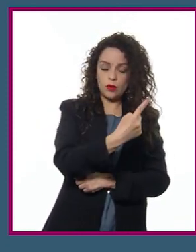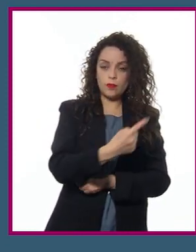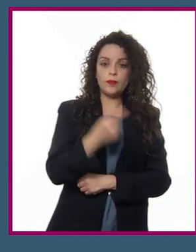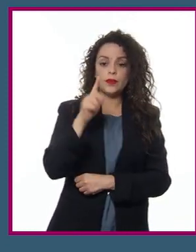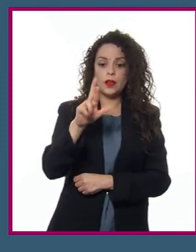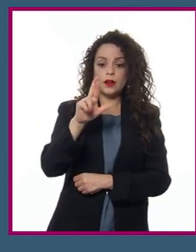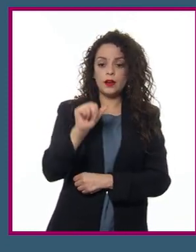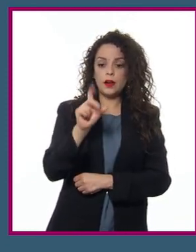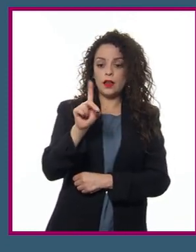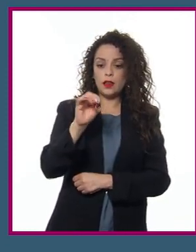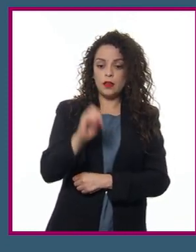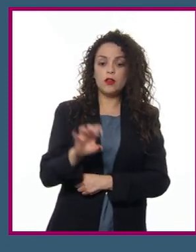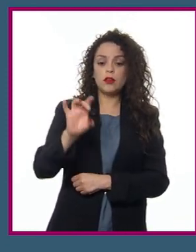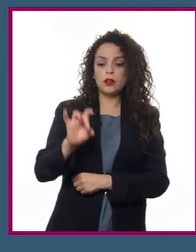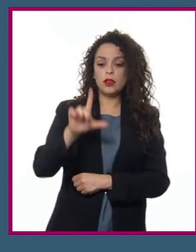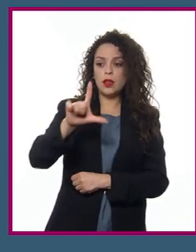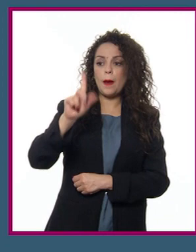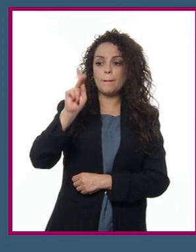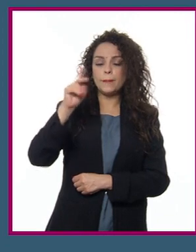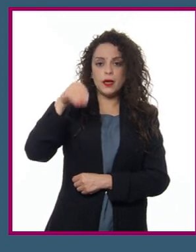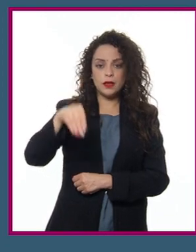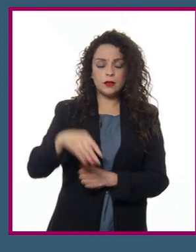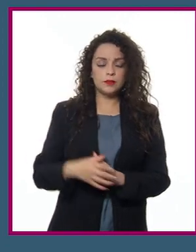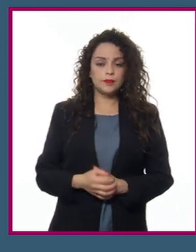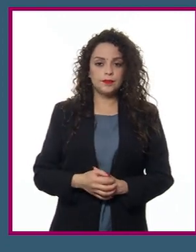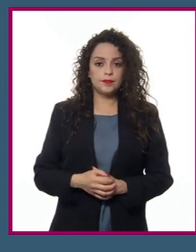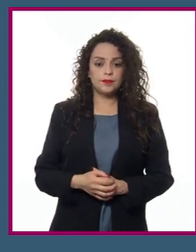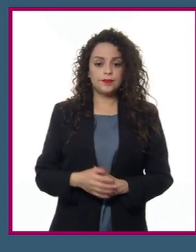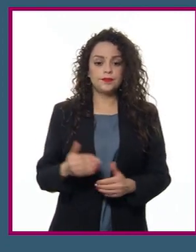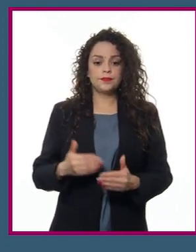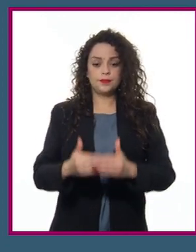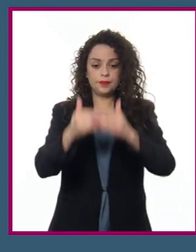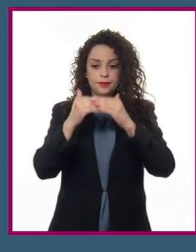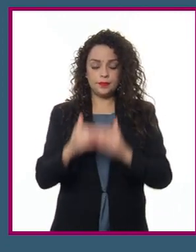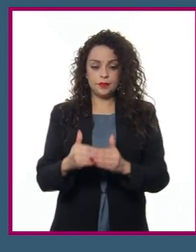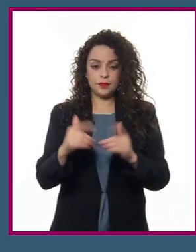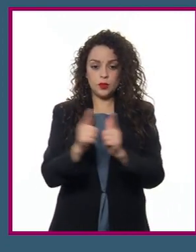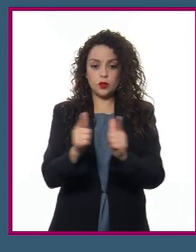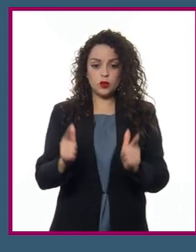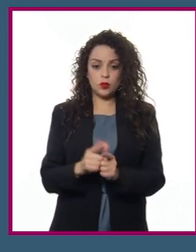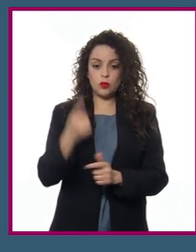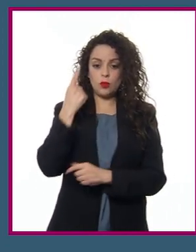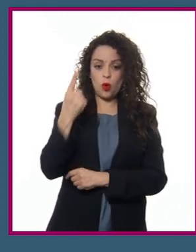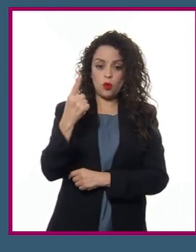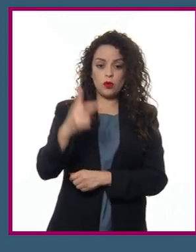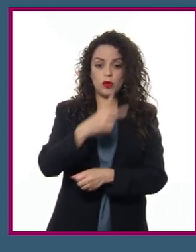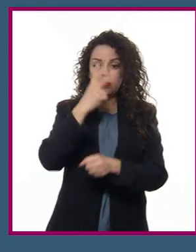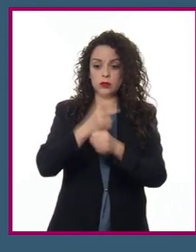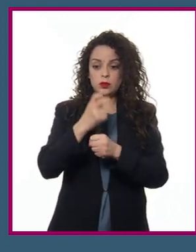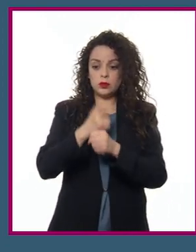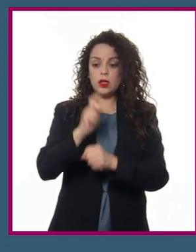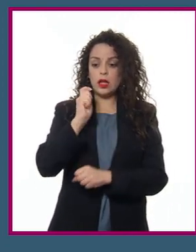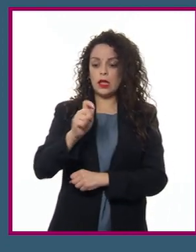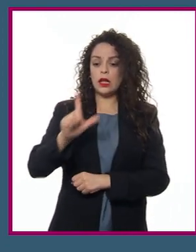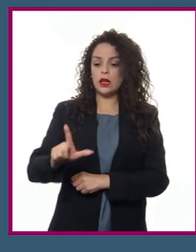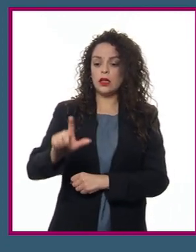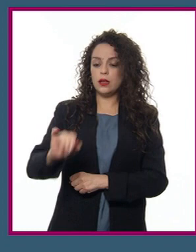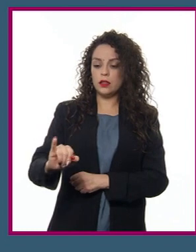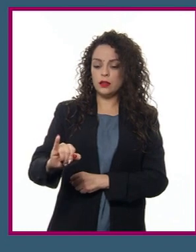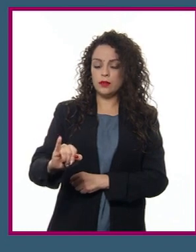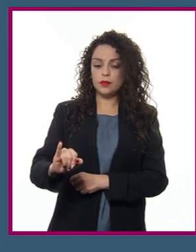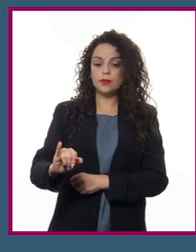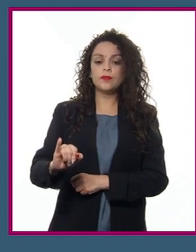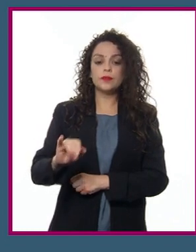de 37 picómetros. Luego, en el grupo 1, periodo 2, está el litio, con un